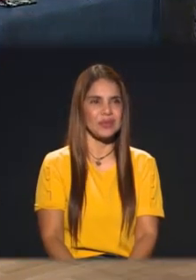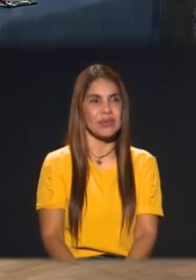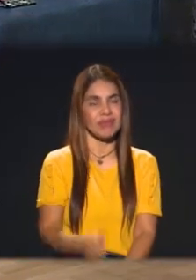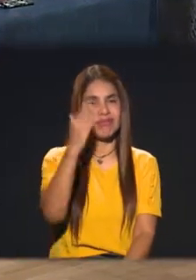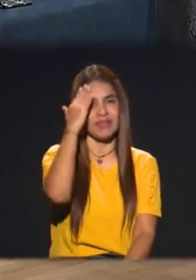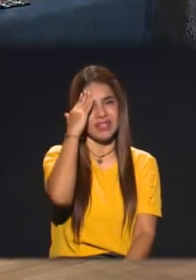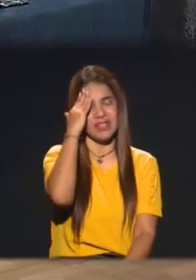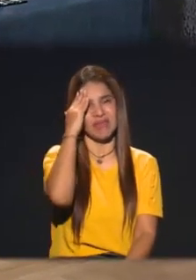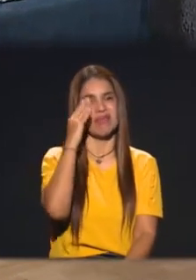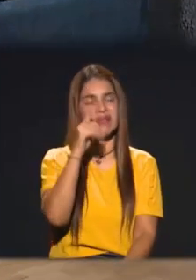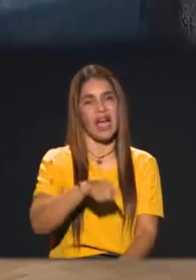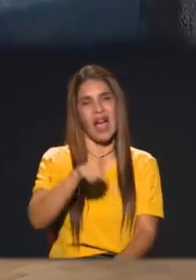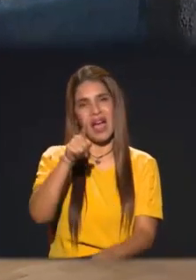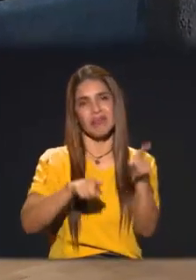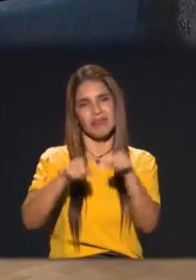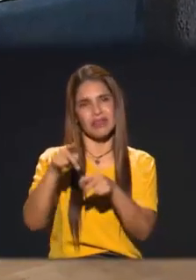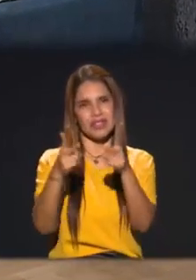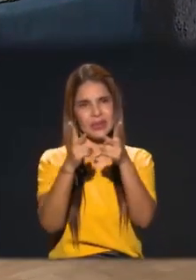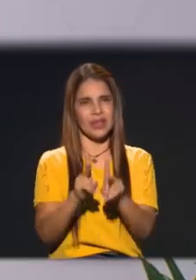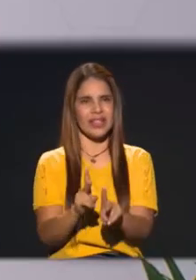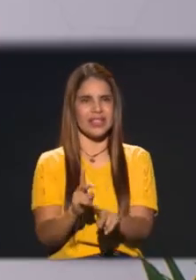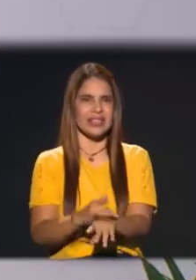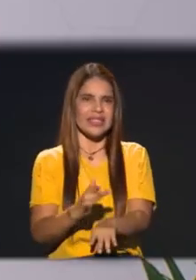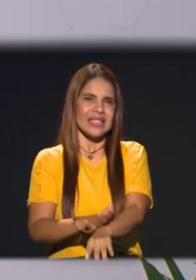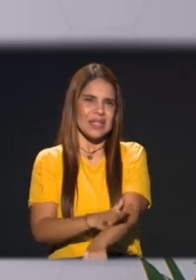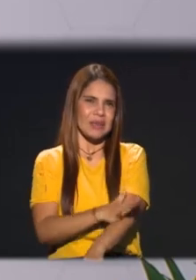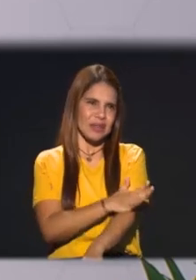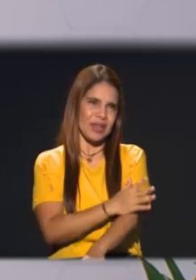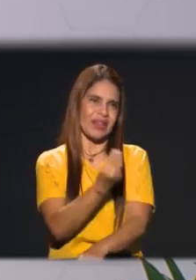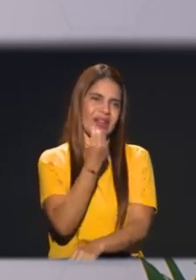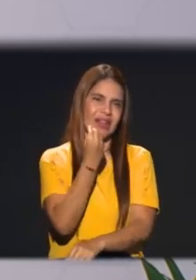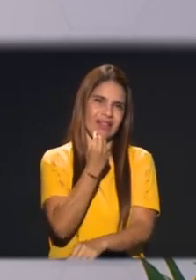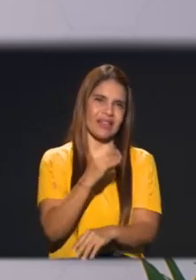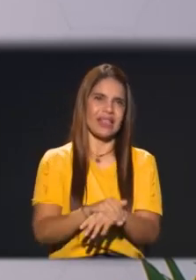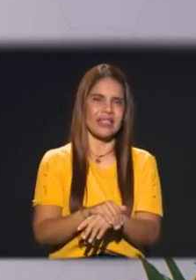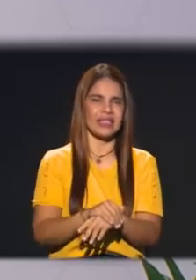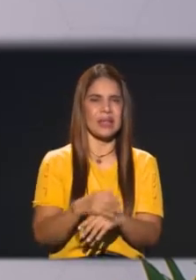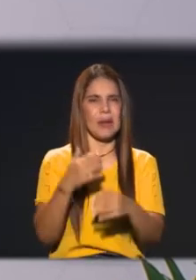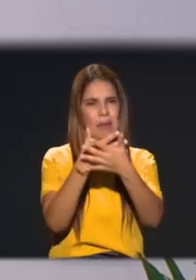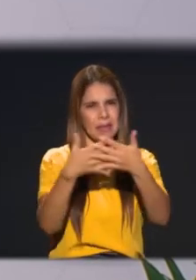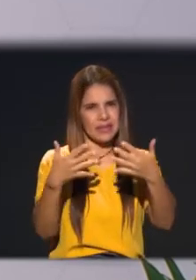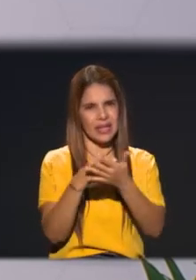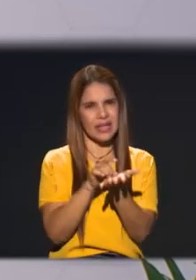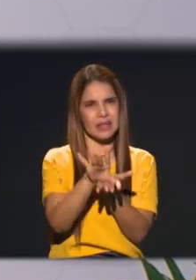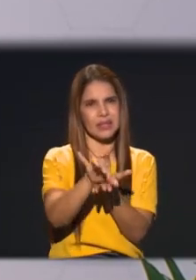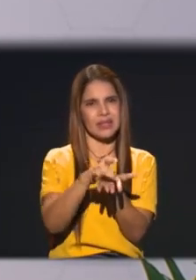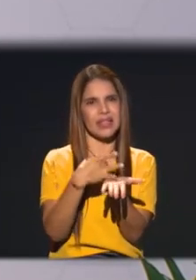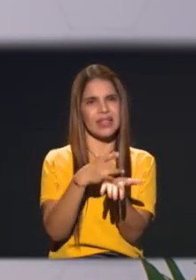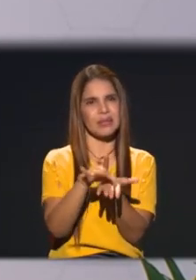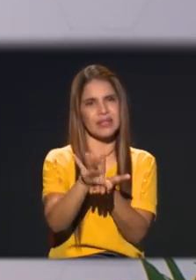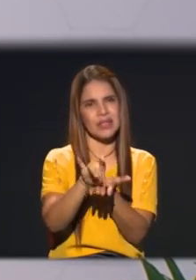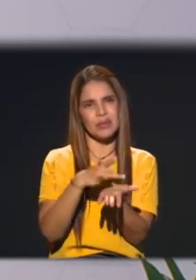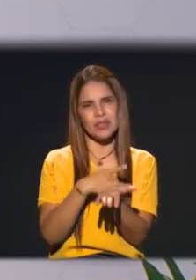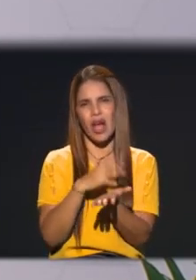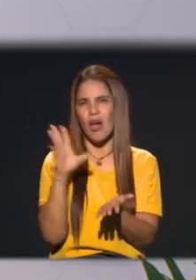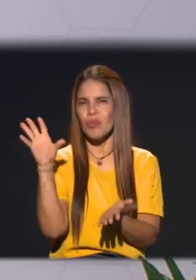Yo sé que hay muchos estudiantes que están en este momento emocionados y me dicen también que hemos recibido otros mensajes. Para todos los que nos han